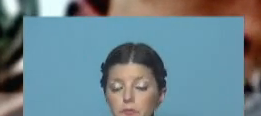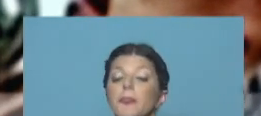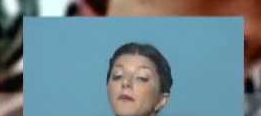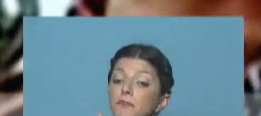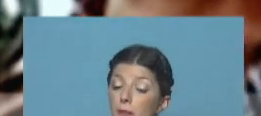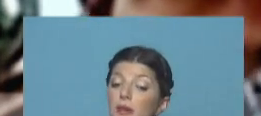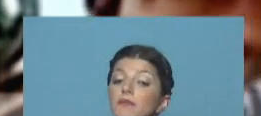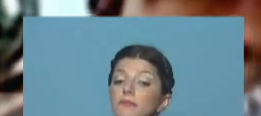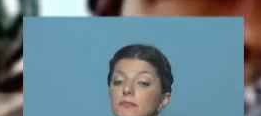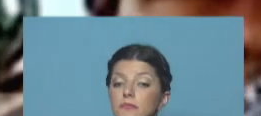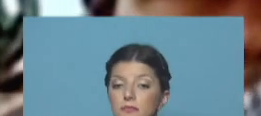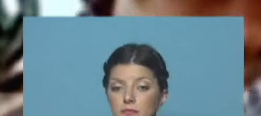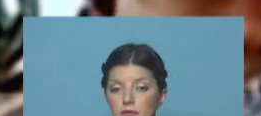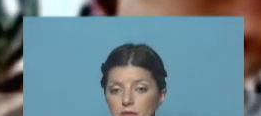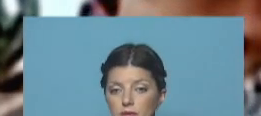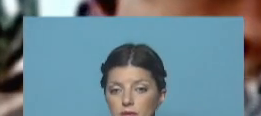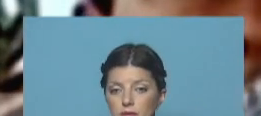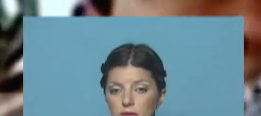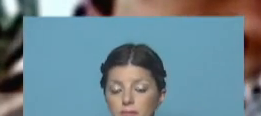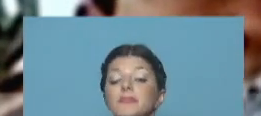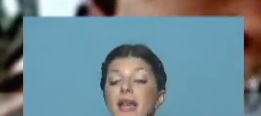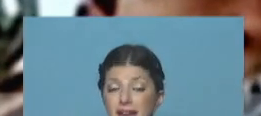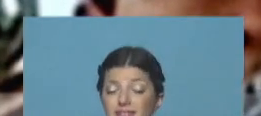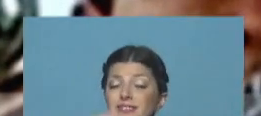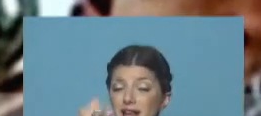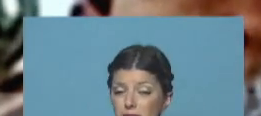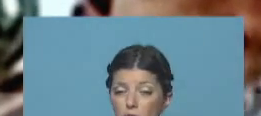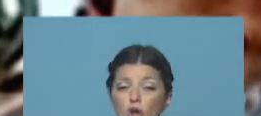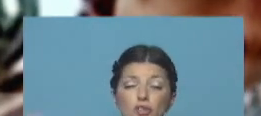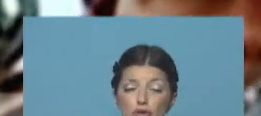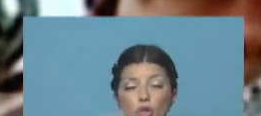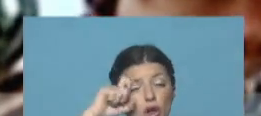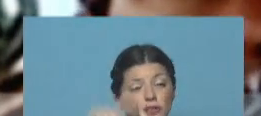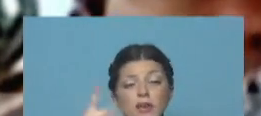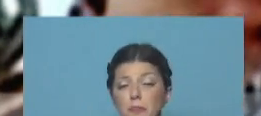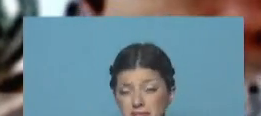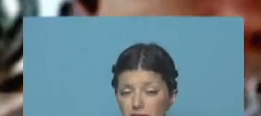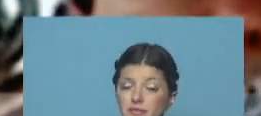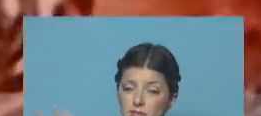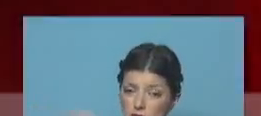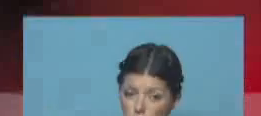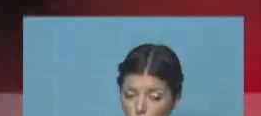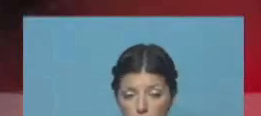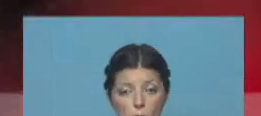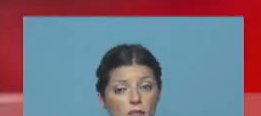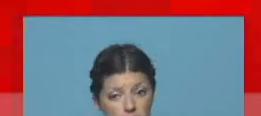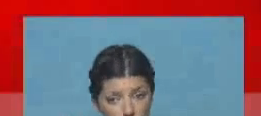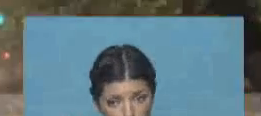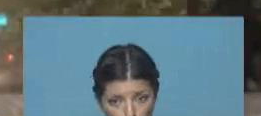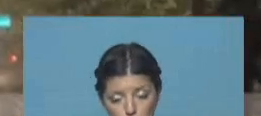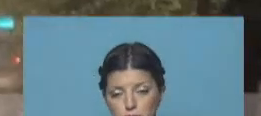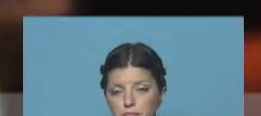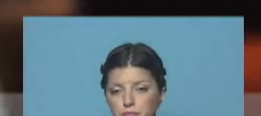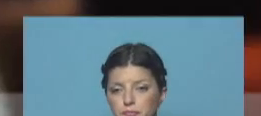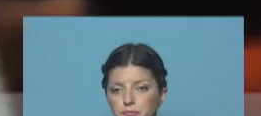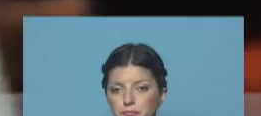tarea de todos los expresidentes que nos han venido ayudando en esta tarea del diálogo.